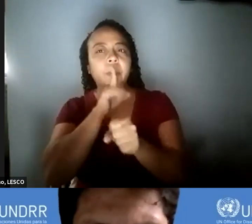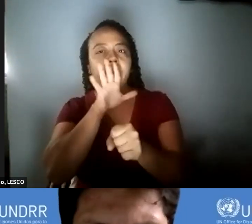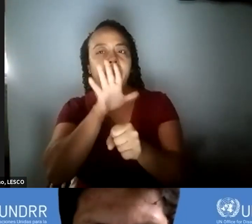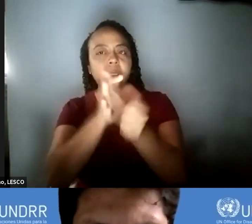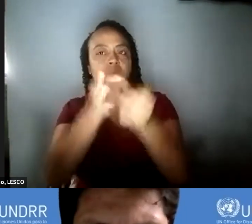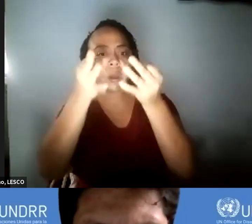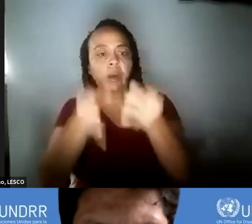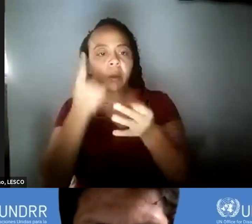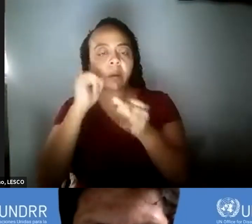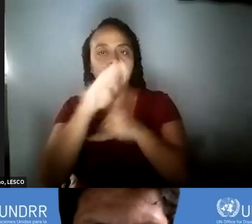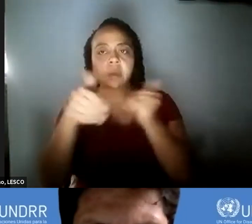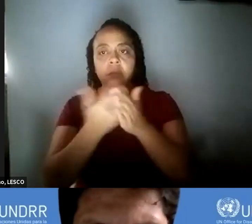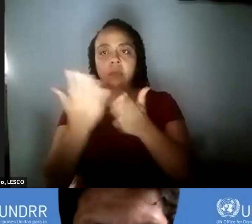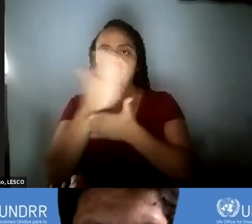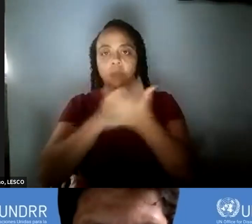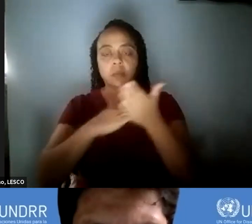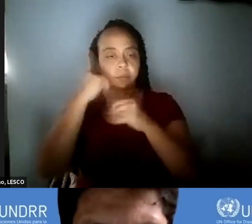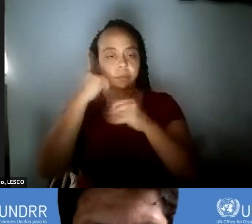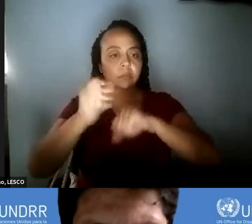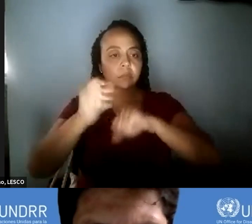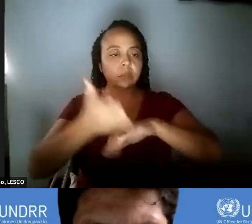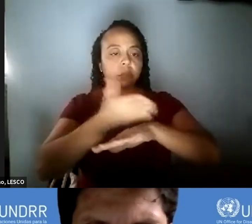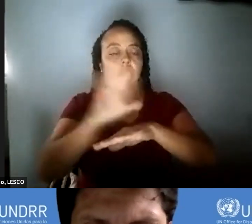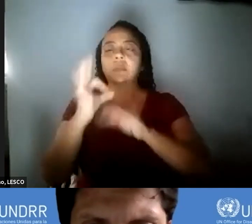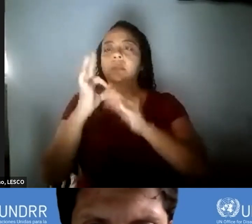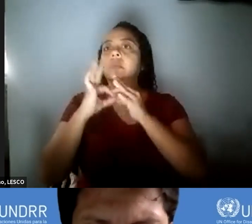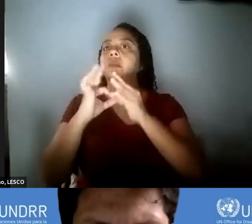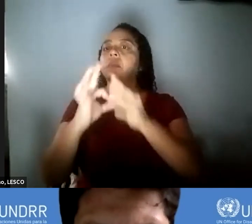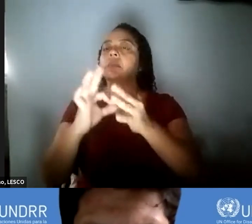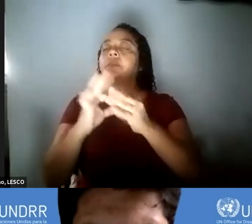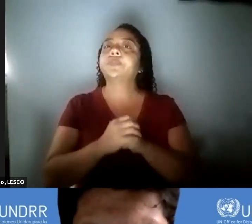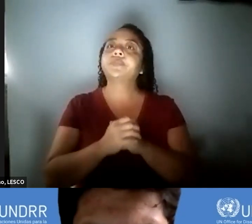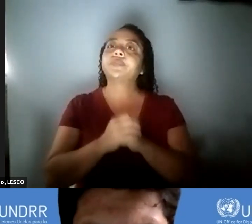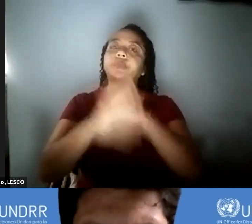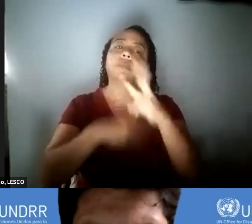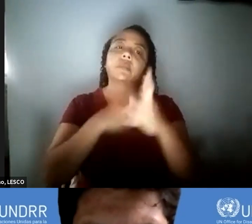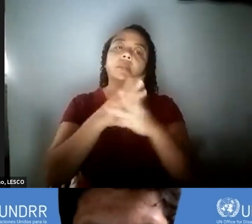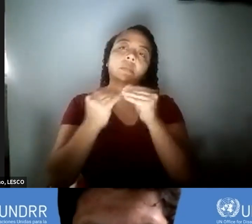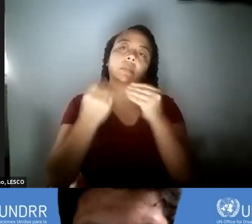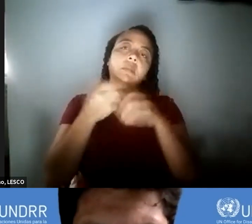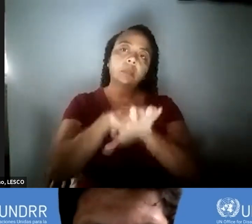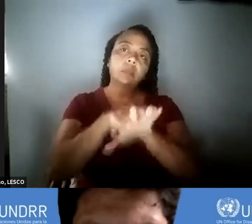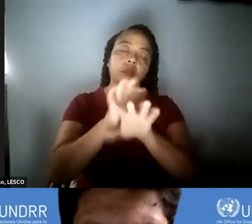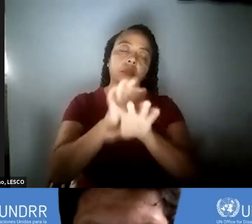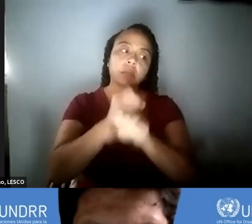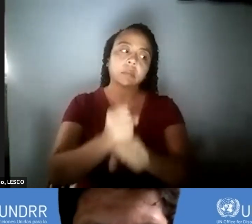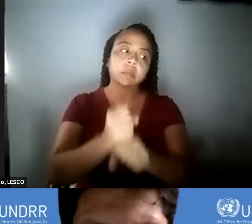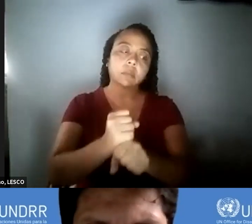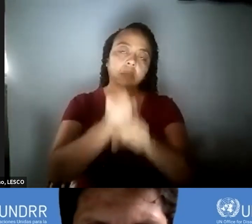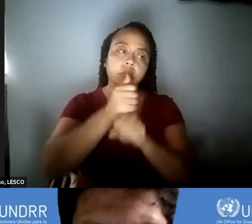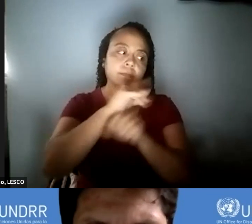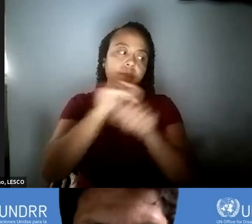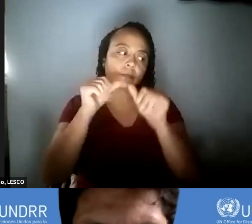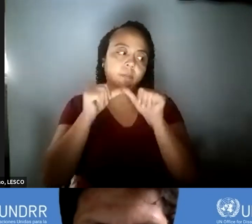por todas las partes para avanzar de manera conjunta hacia un mundo más inclusivo más seguro resiliente y sostenible